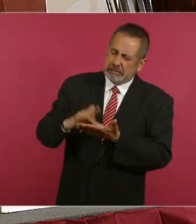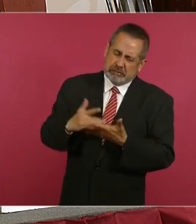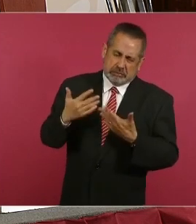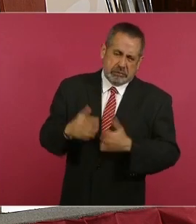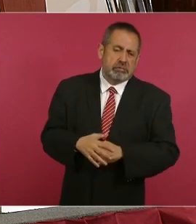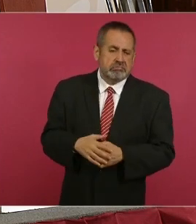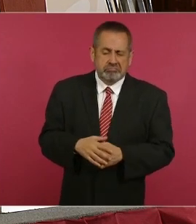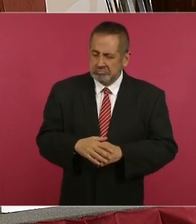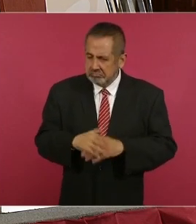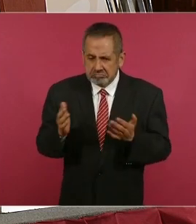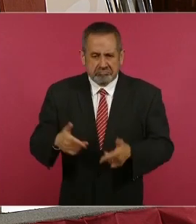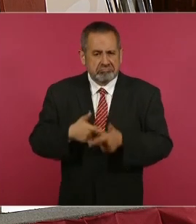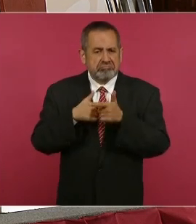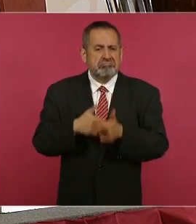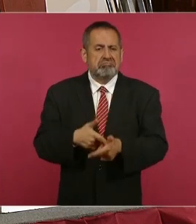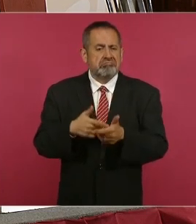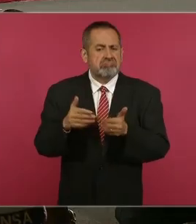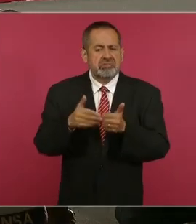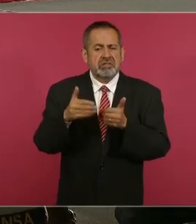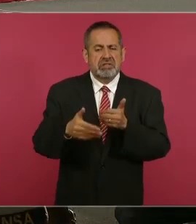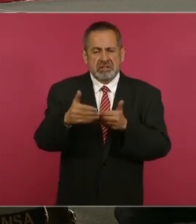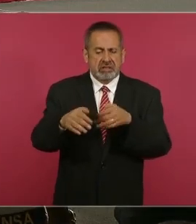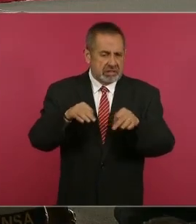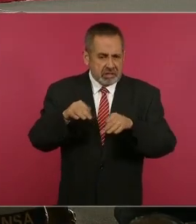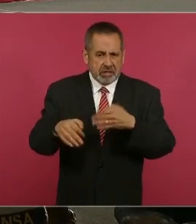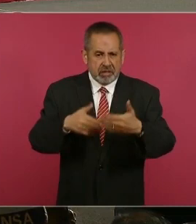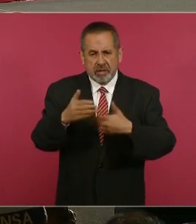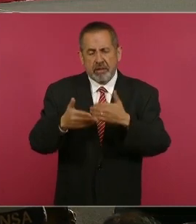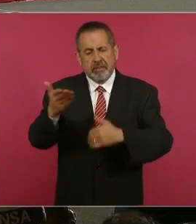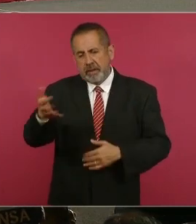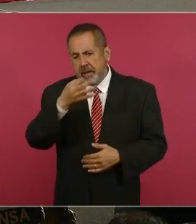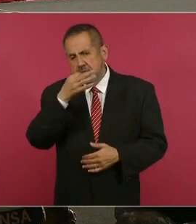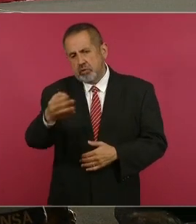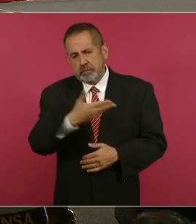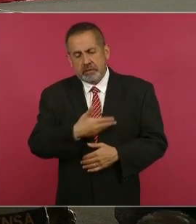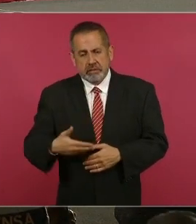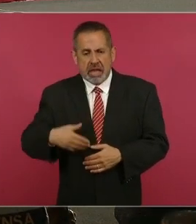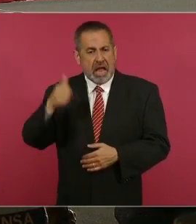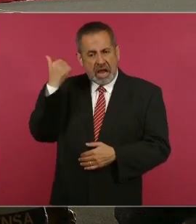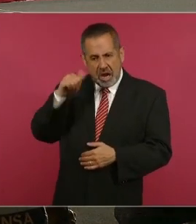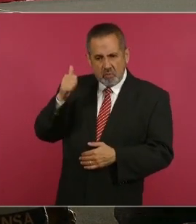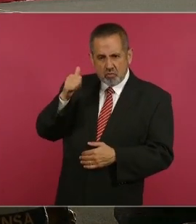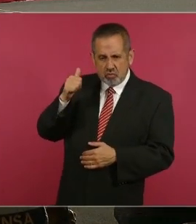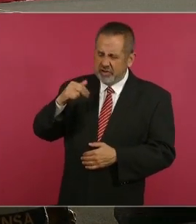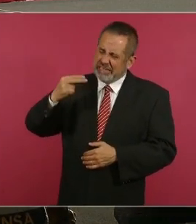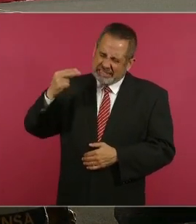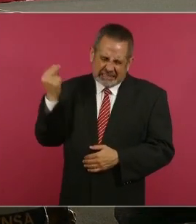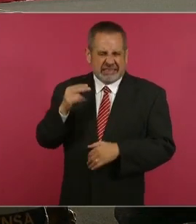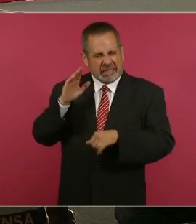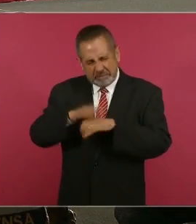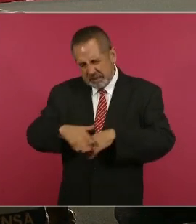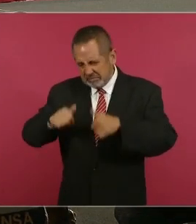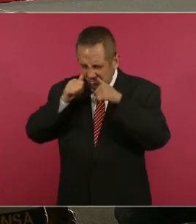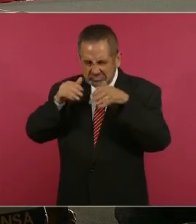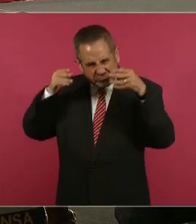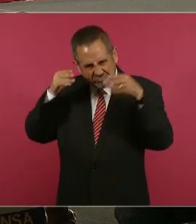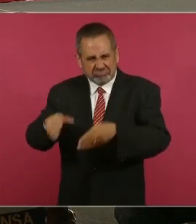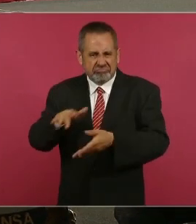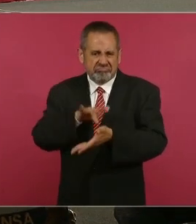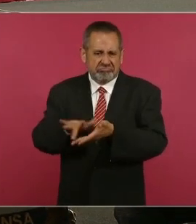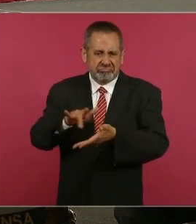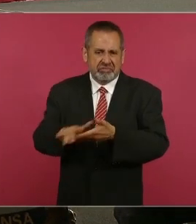pues bueno, vamos a continuar trabajando, presidente, porque Acapulco pues lo requiere en estos momentos, todo el